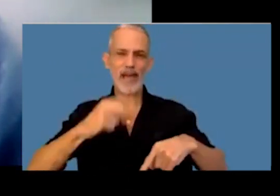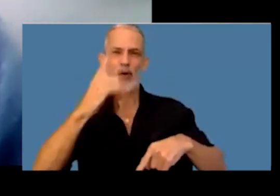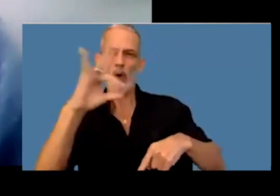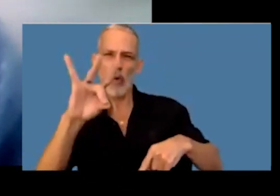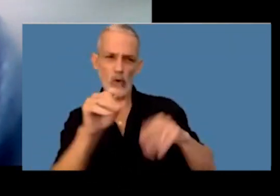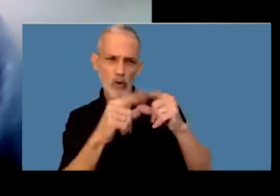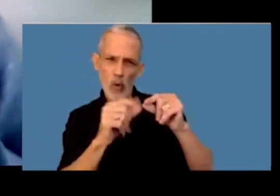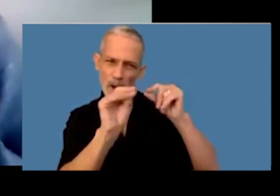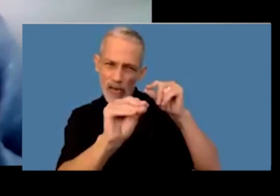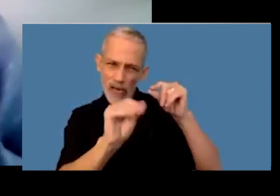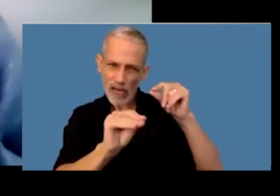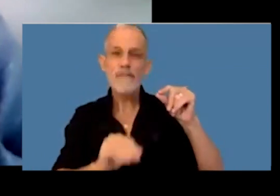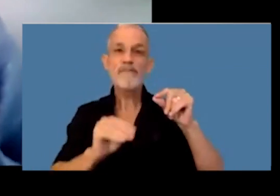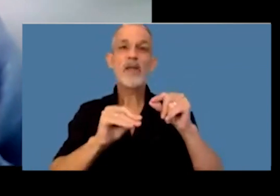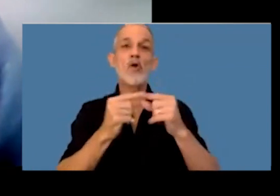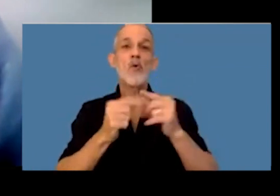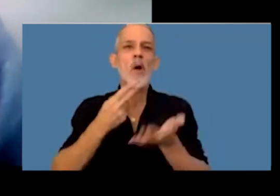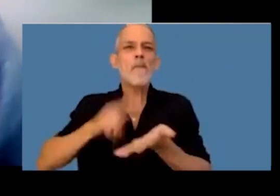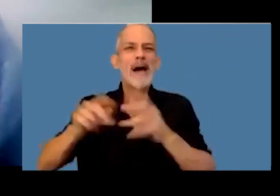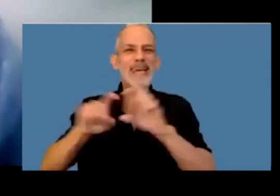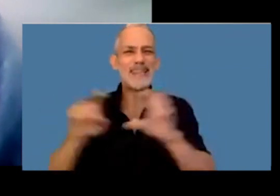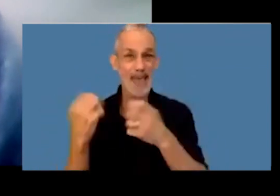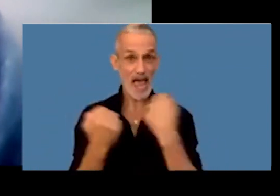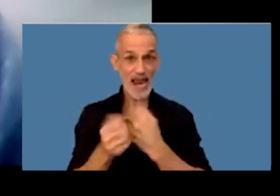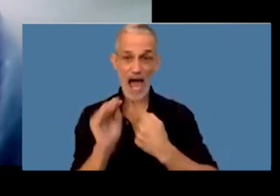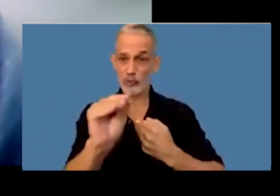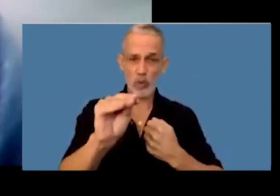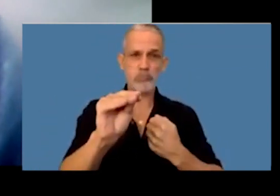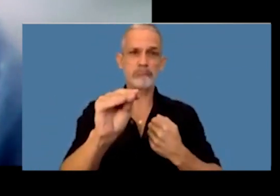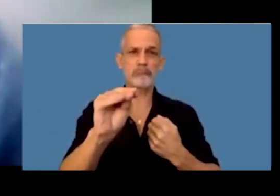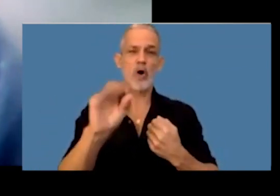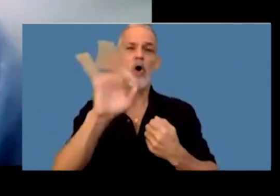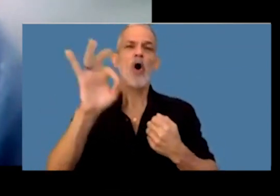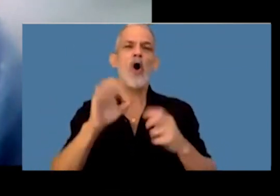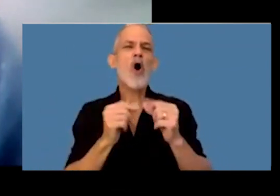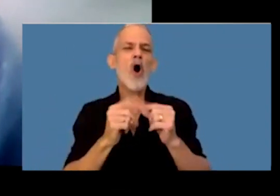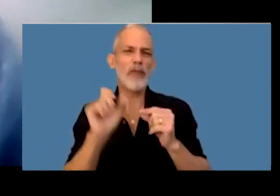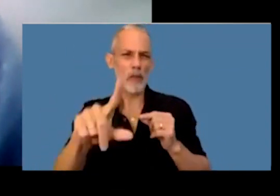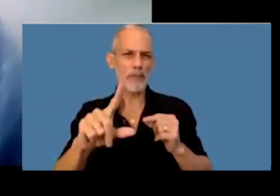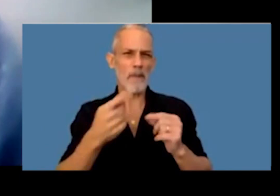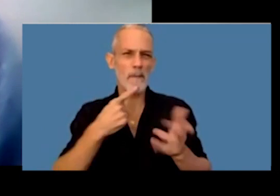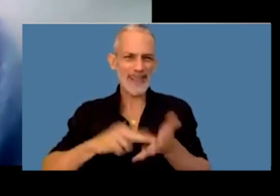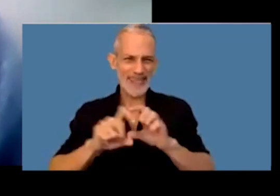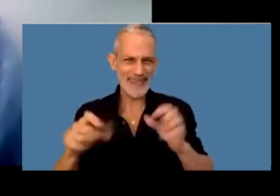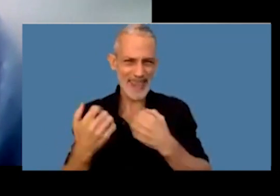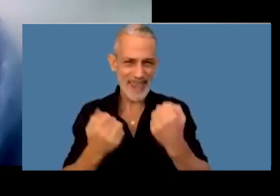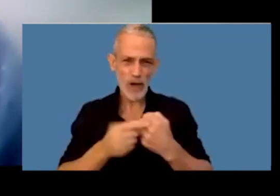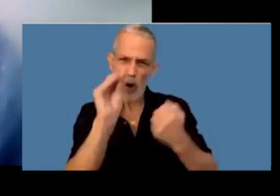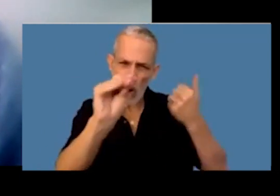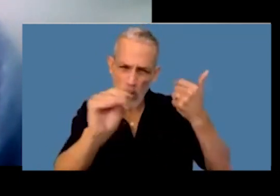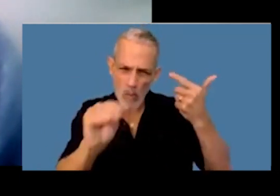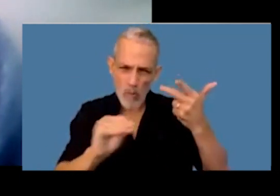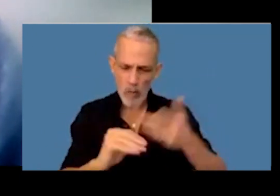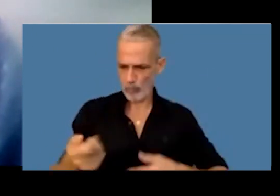y el número de patente o el código de la patente, y obtiene su símbolo que se